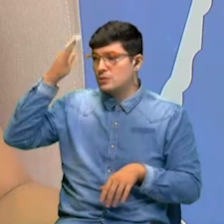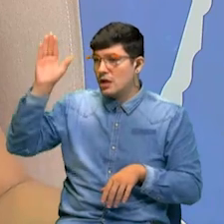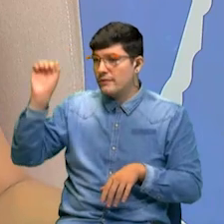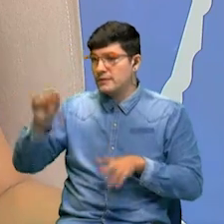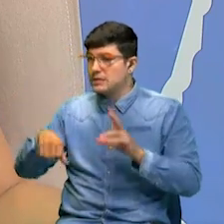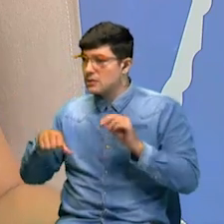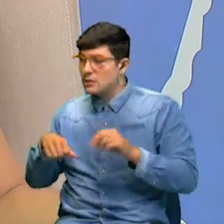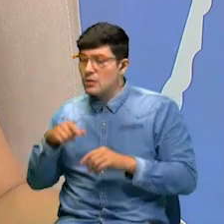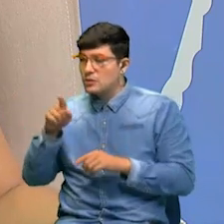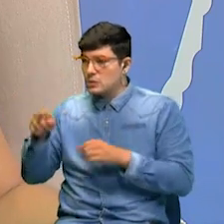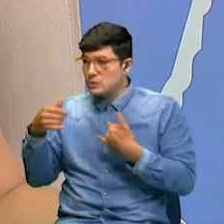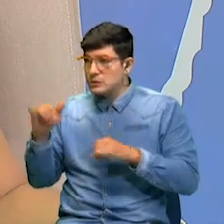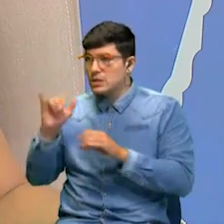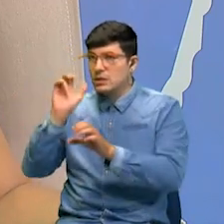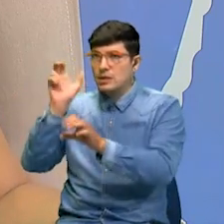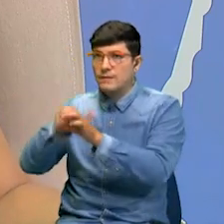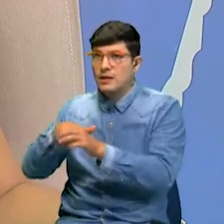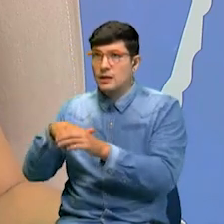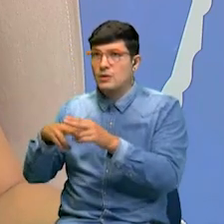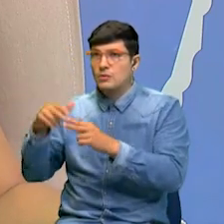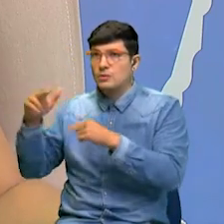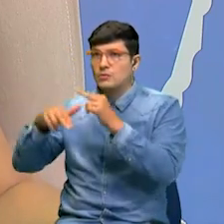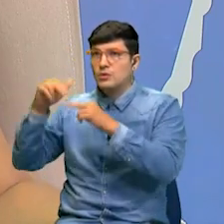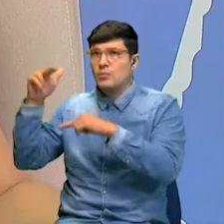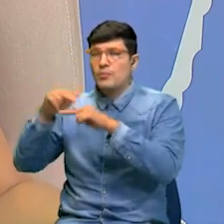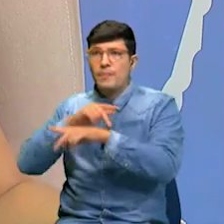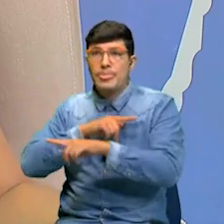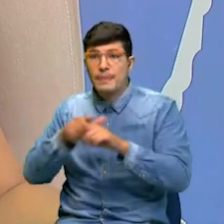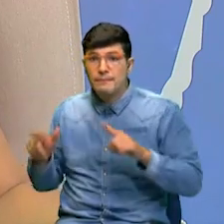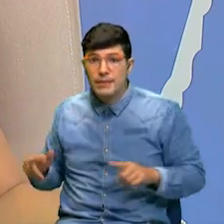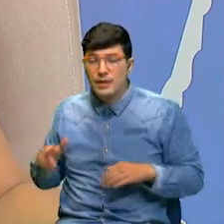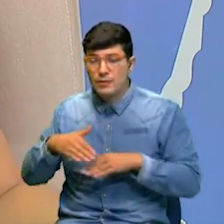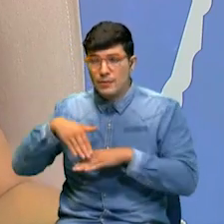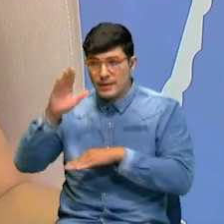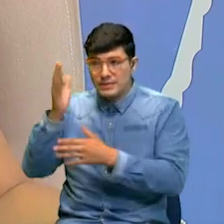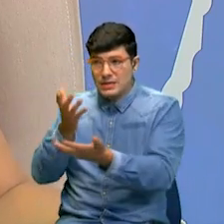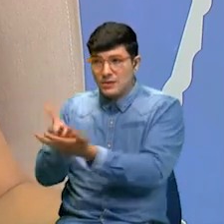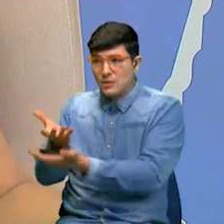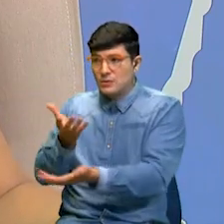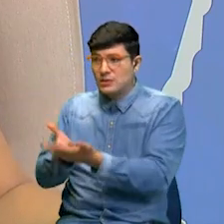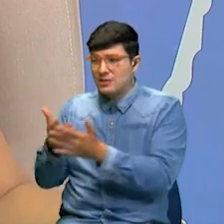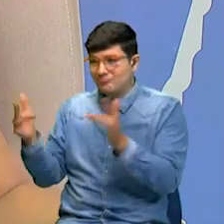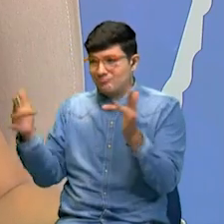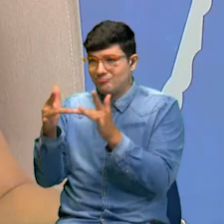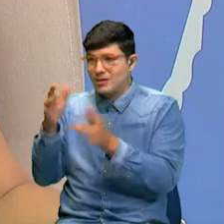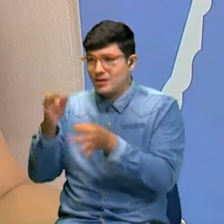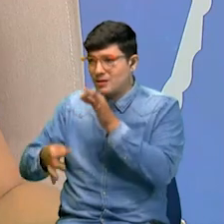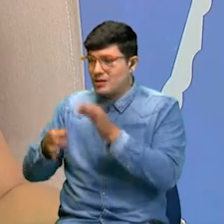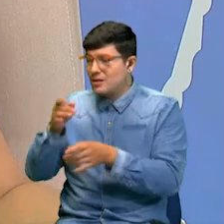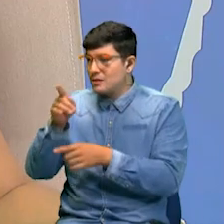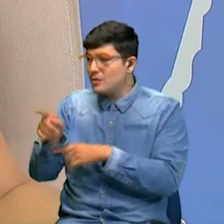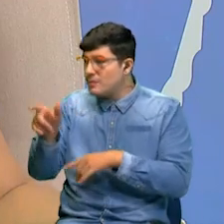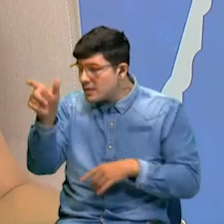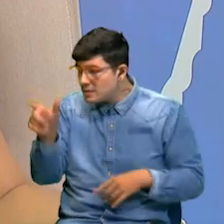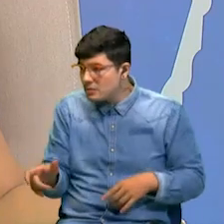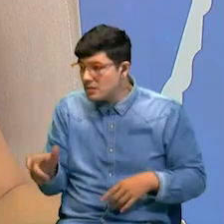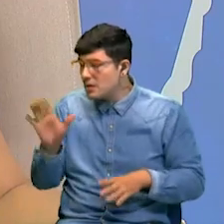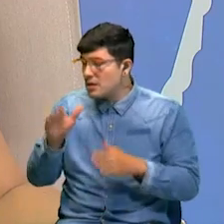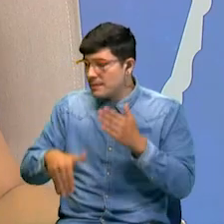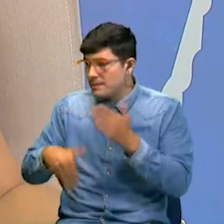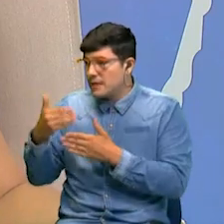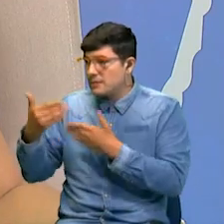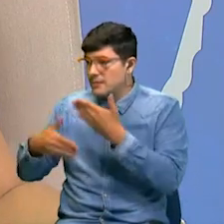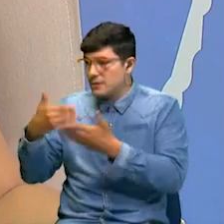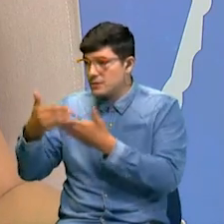a registrar la edificación, pero lo más aconsejable y lo más sano jurídicamente es que inicien